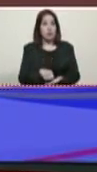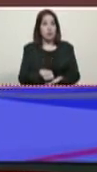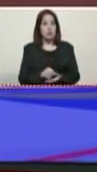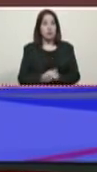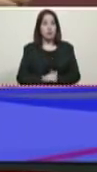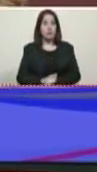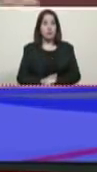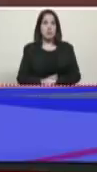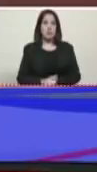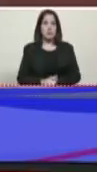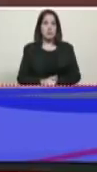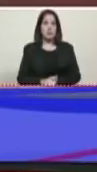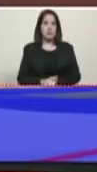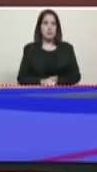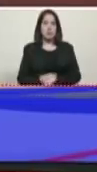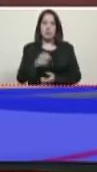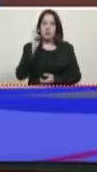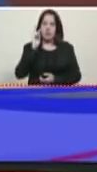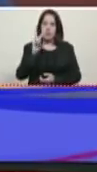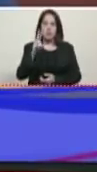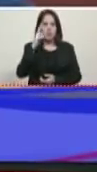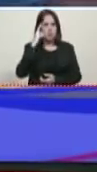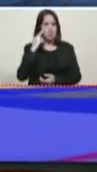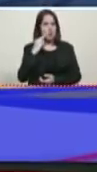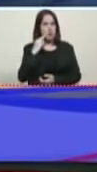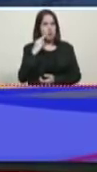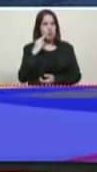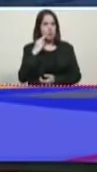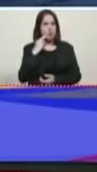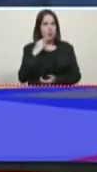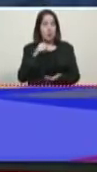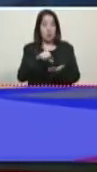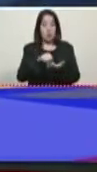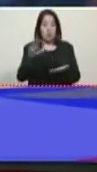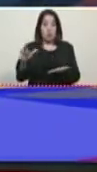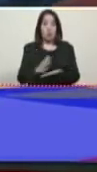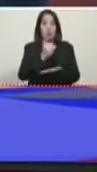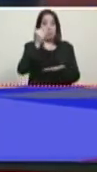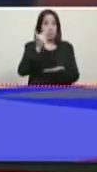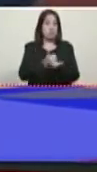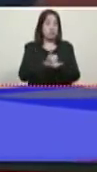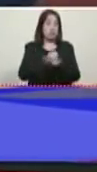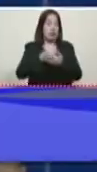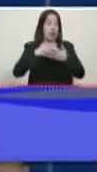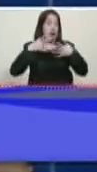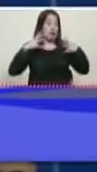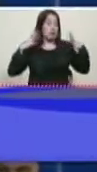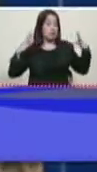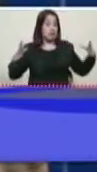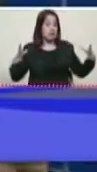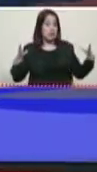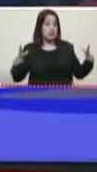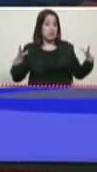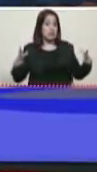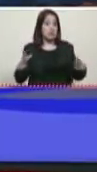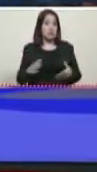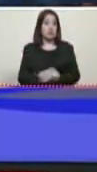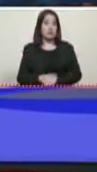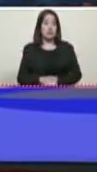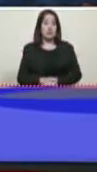por lo menos estábamos viendo bolívar ciudad guayana por torna de gigantes con explanada monumental